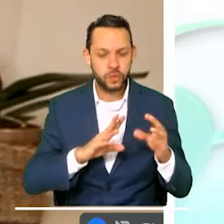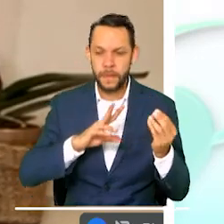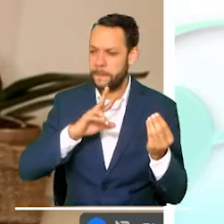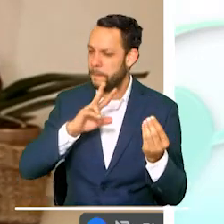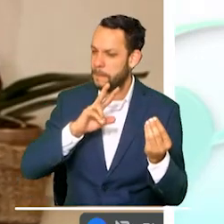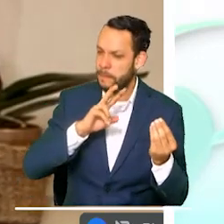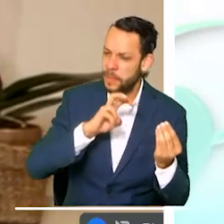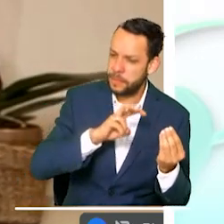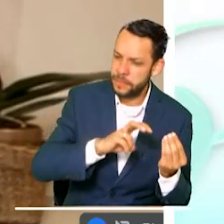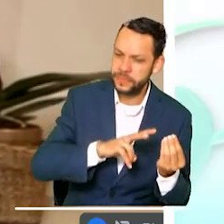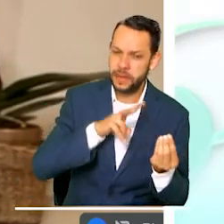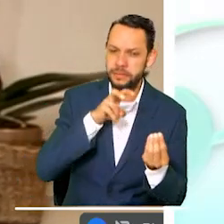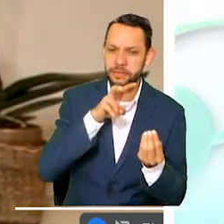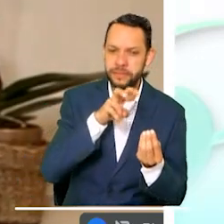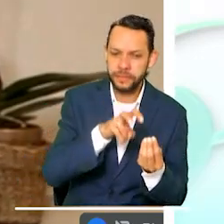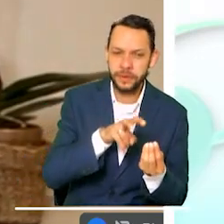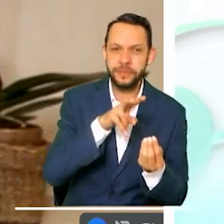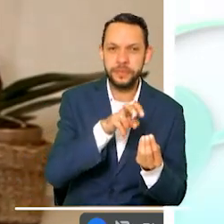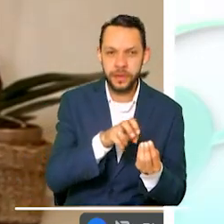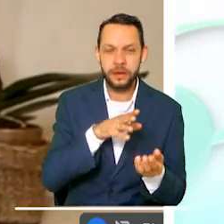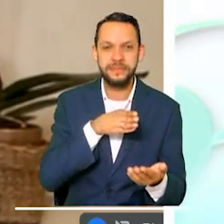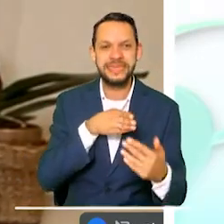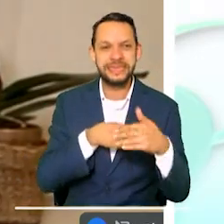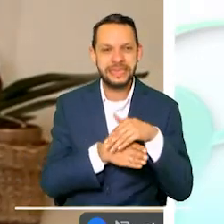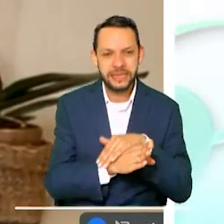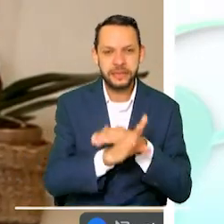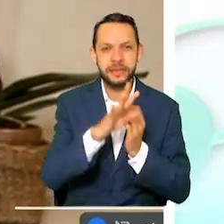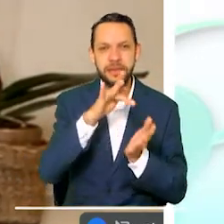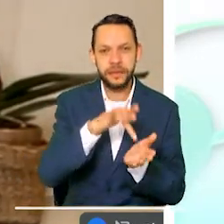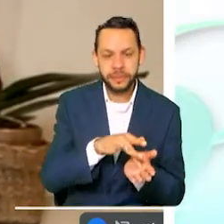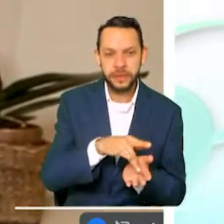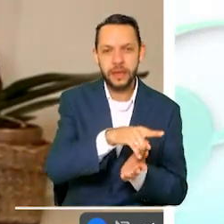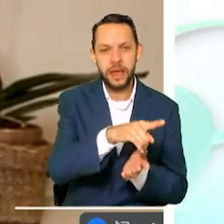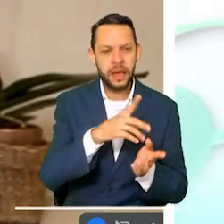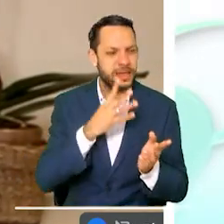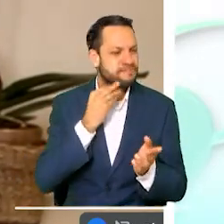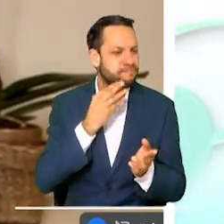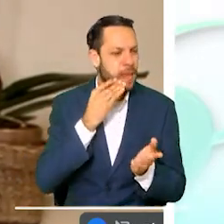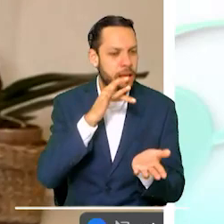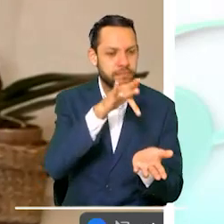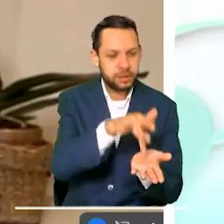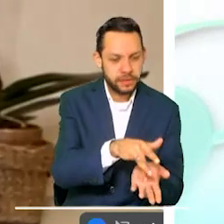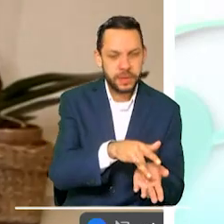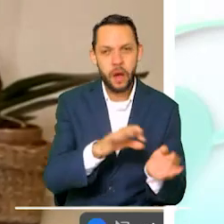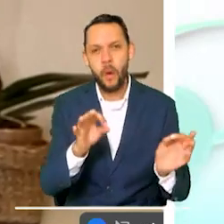pacientes cuando entraban en ese estado de presencia, de aceptación, de